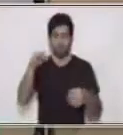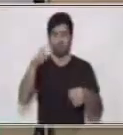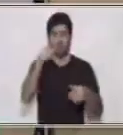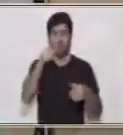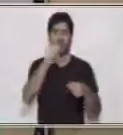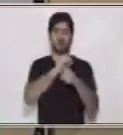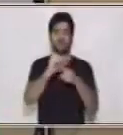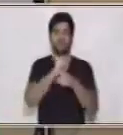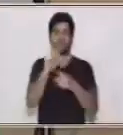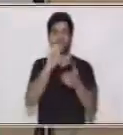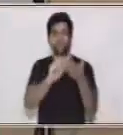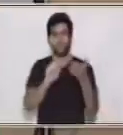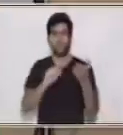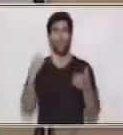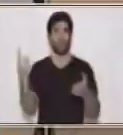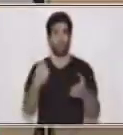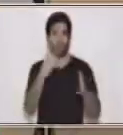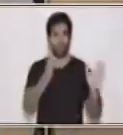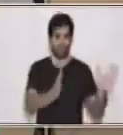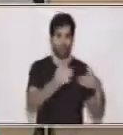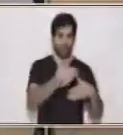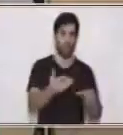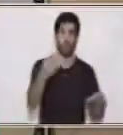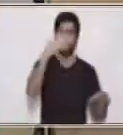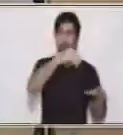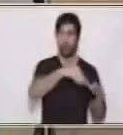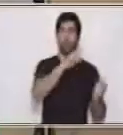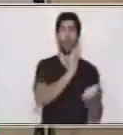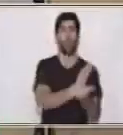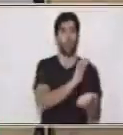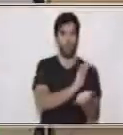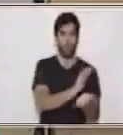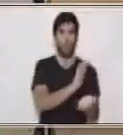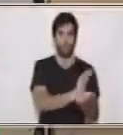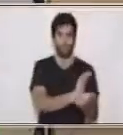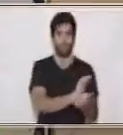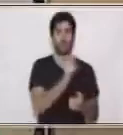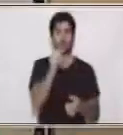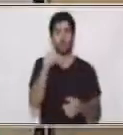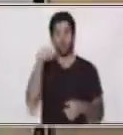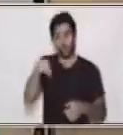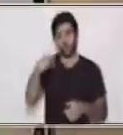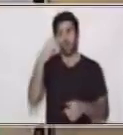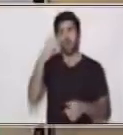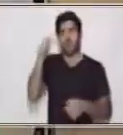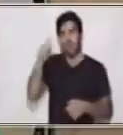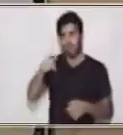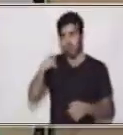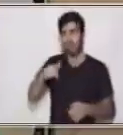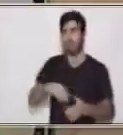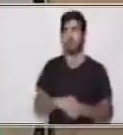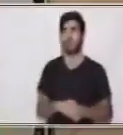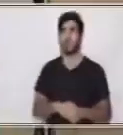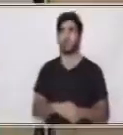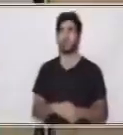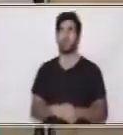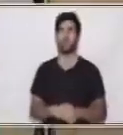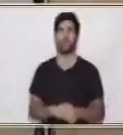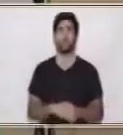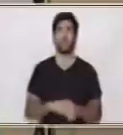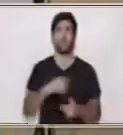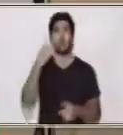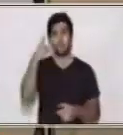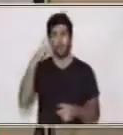portafolio de Aprendo en Casa y comparte lo que hemos estado viendo en estas sesiones con alguien más,